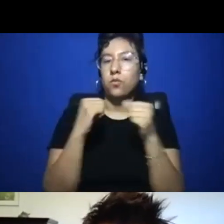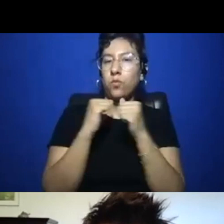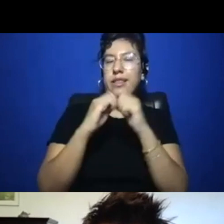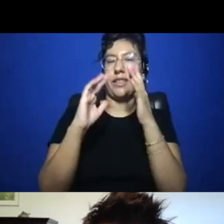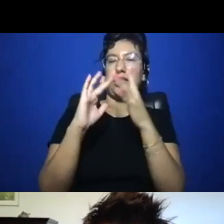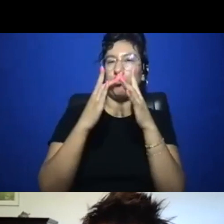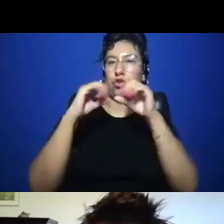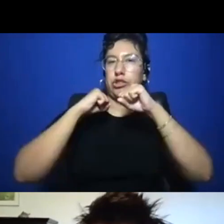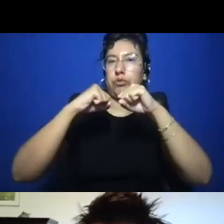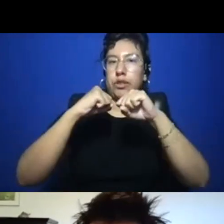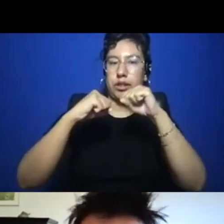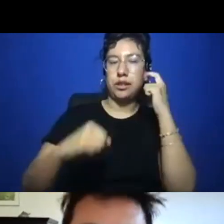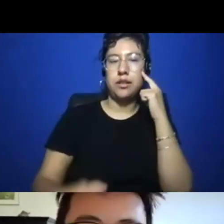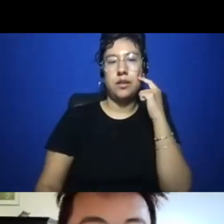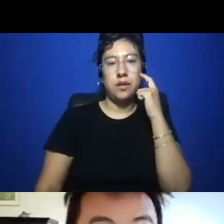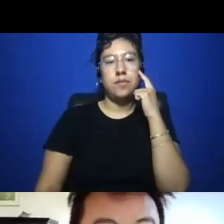digital y